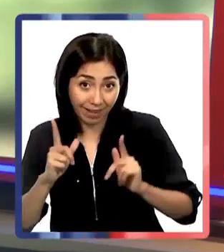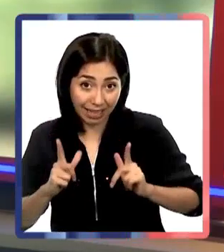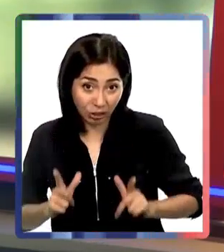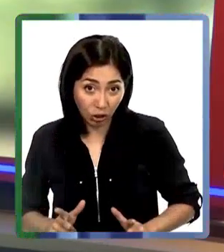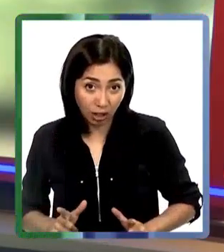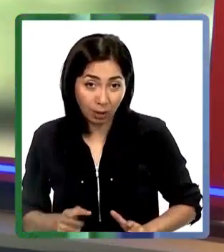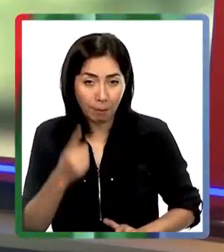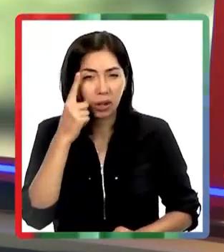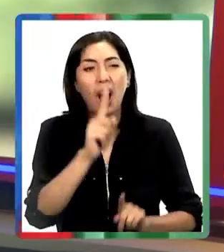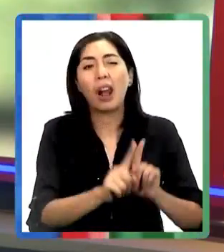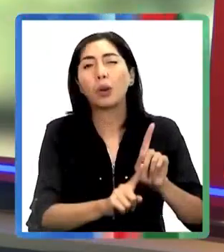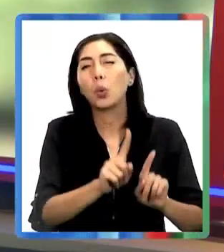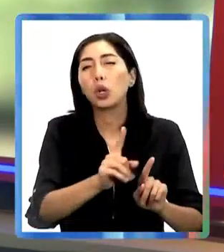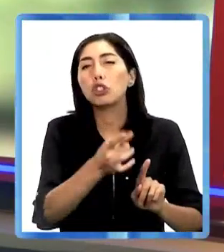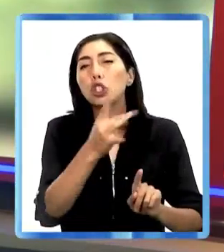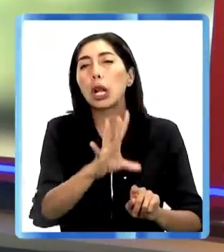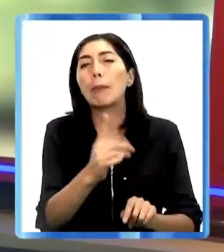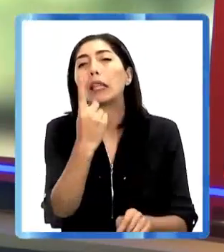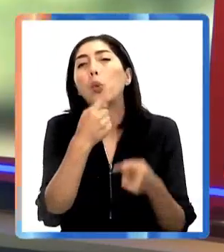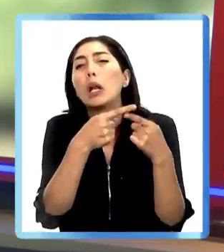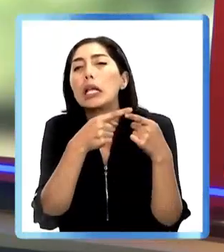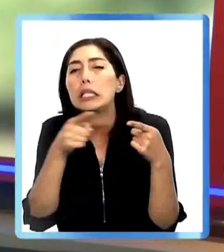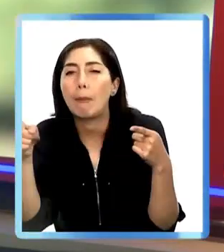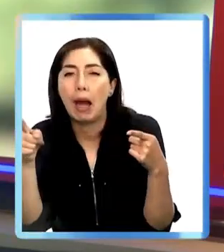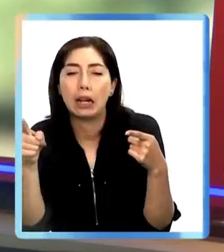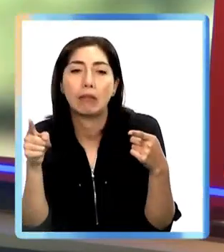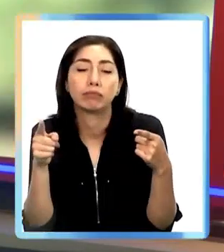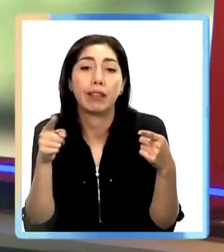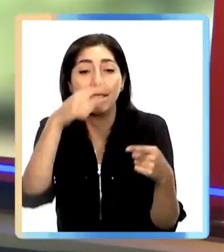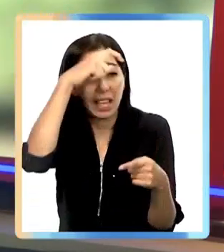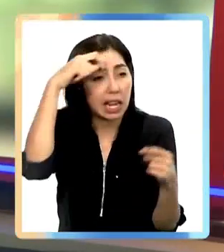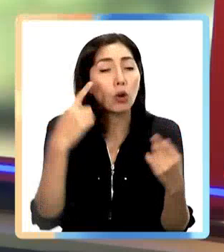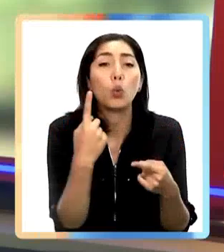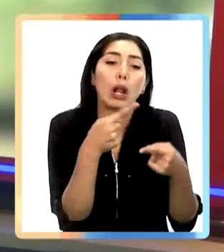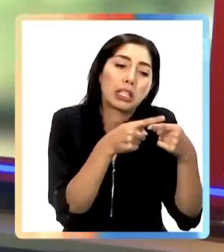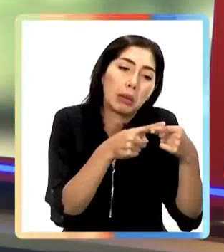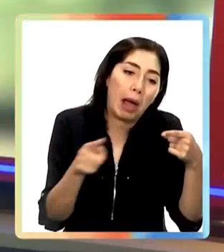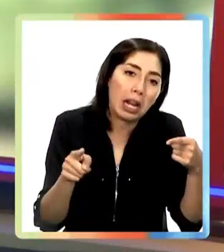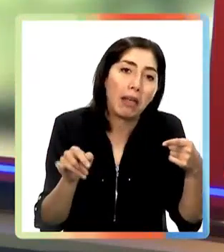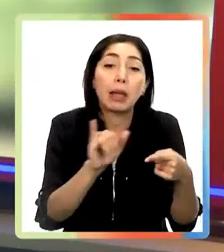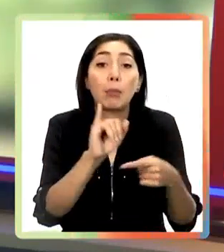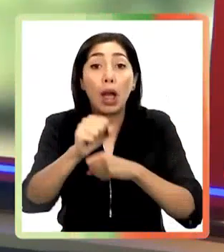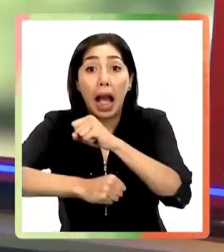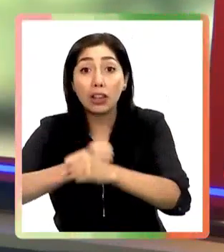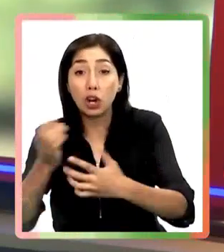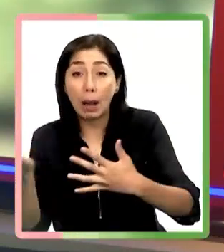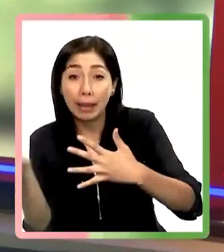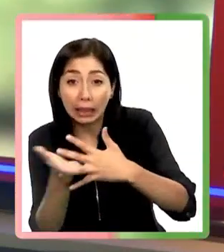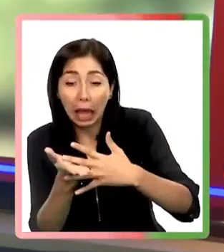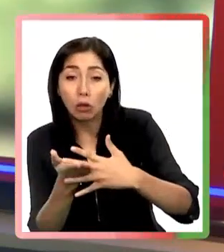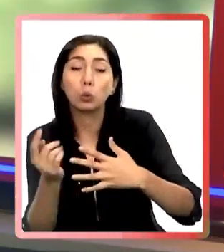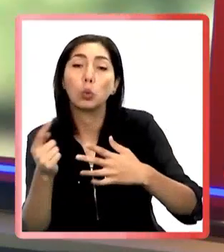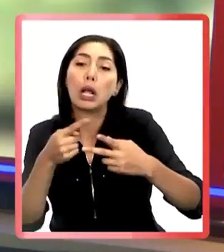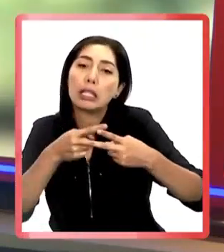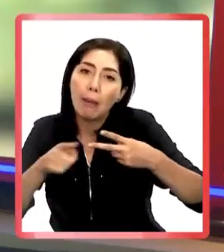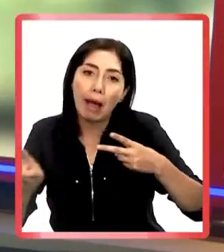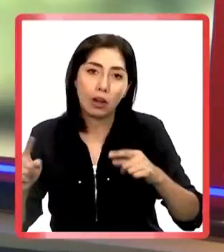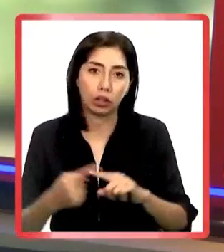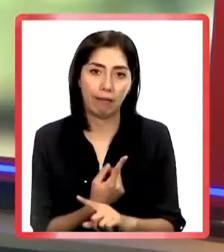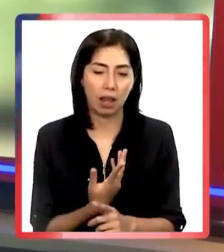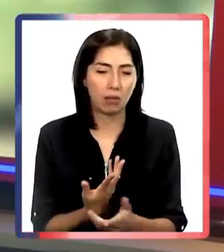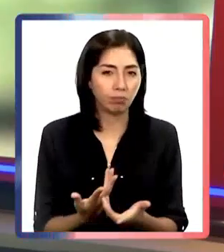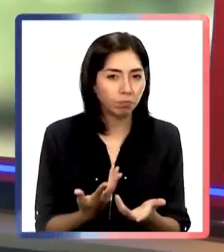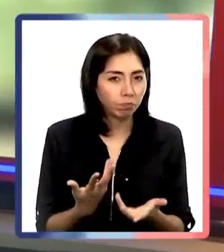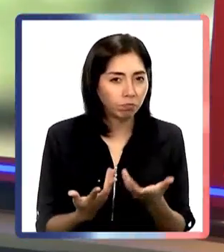pero mucha gente no lo hace. Muchos se toman una semana en verano, otra semana a mitad de año, y quizá eso